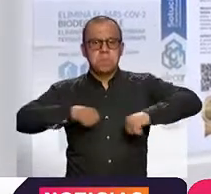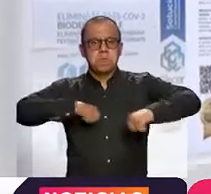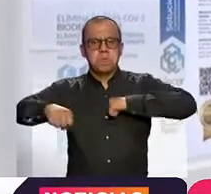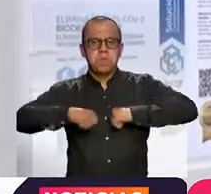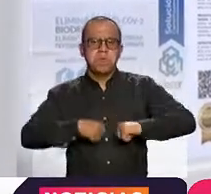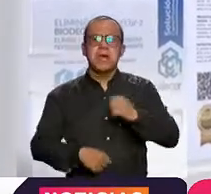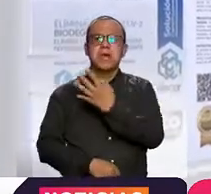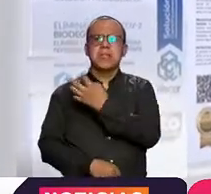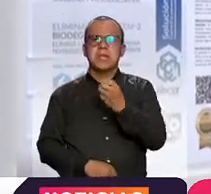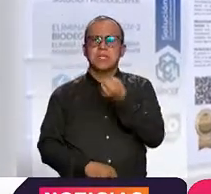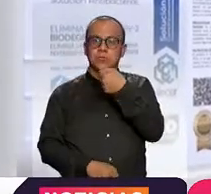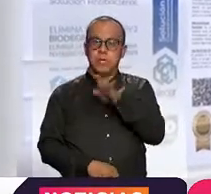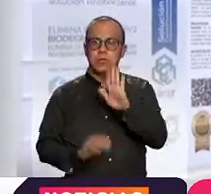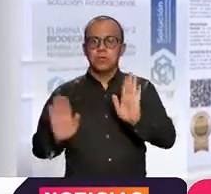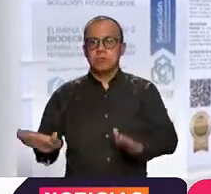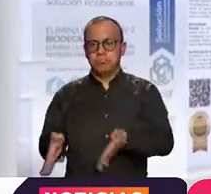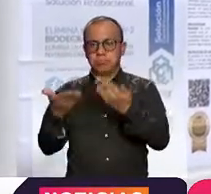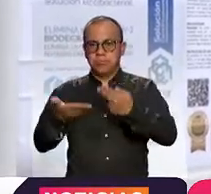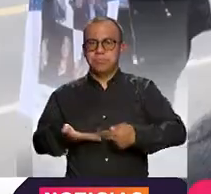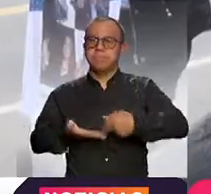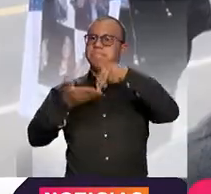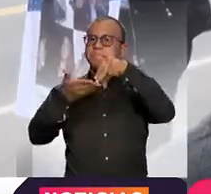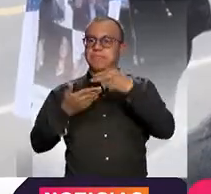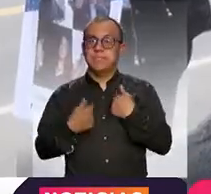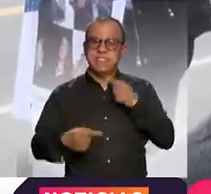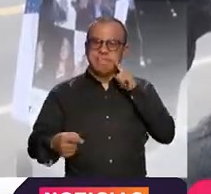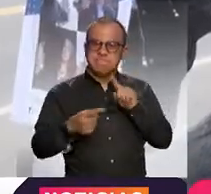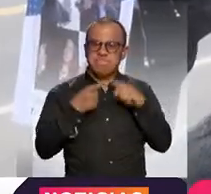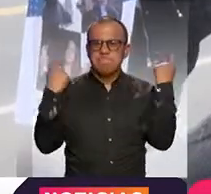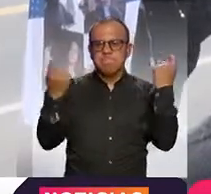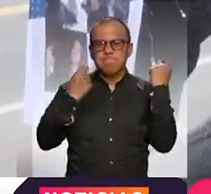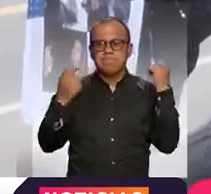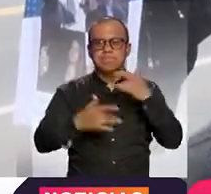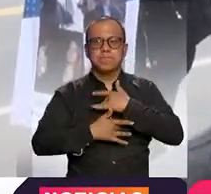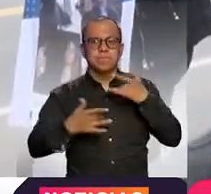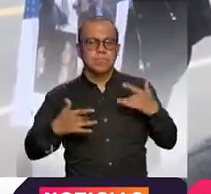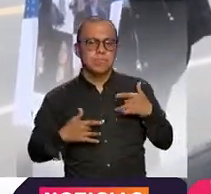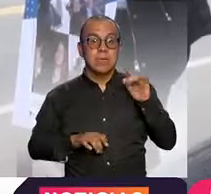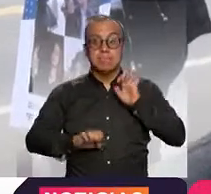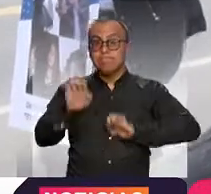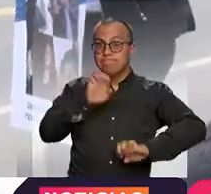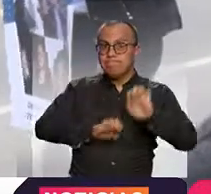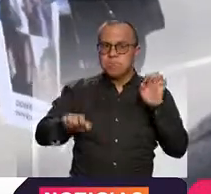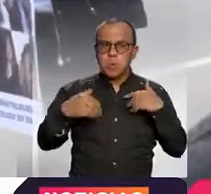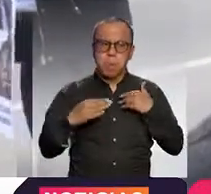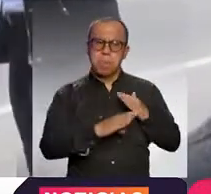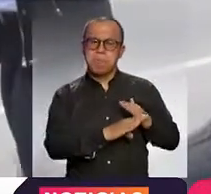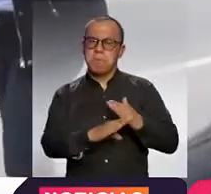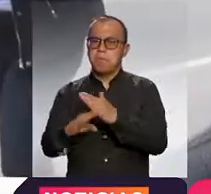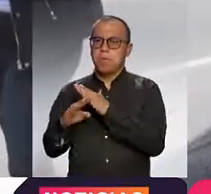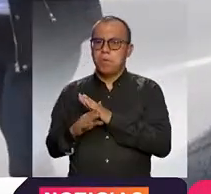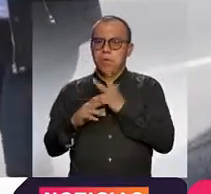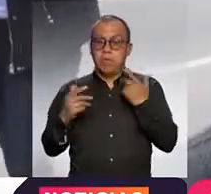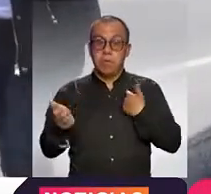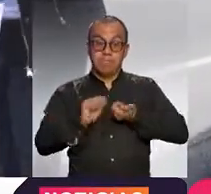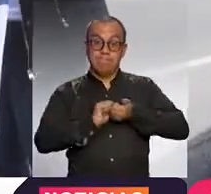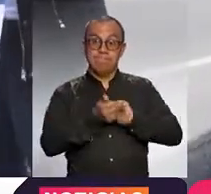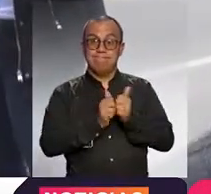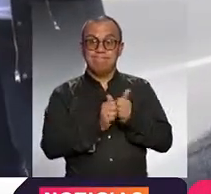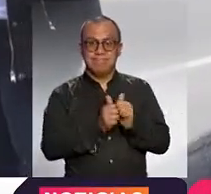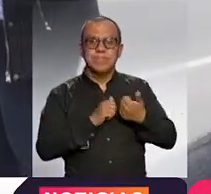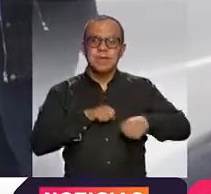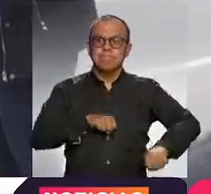y 314 recuperados. Es una campaña de salud, de prevención, teniendo en cuenta que los deportistas,